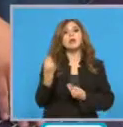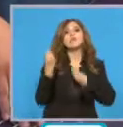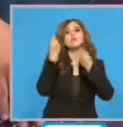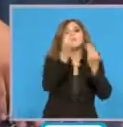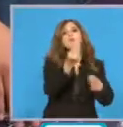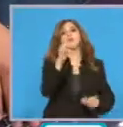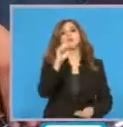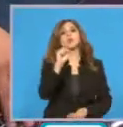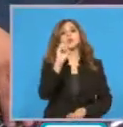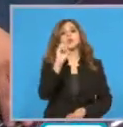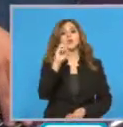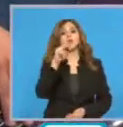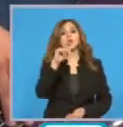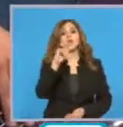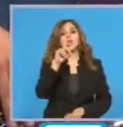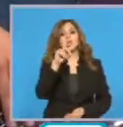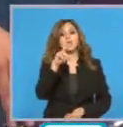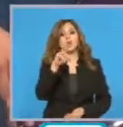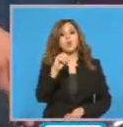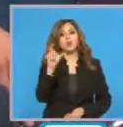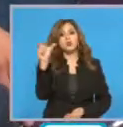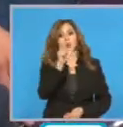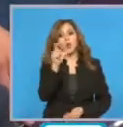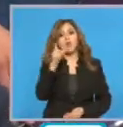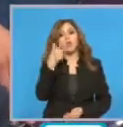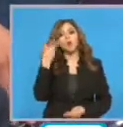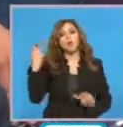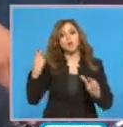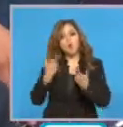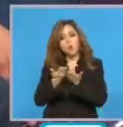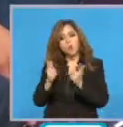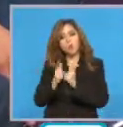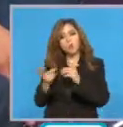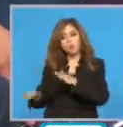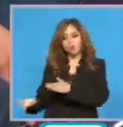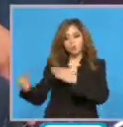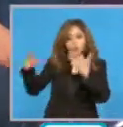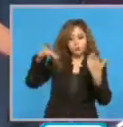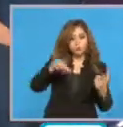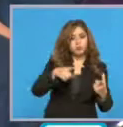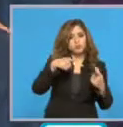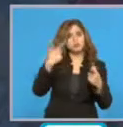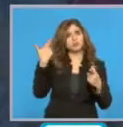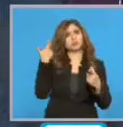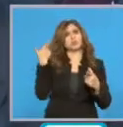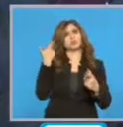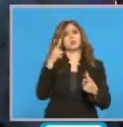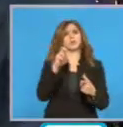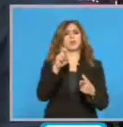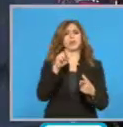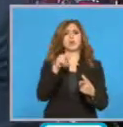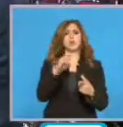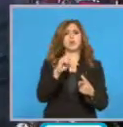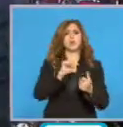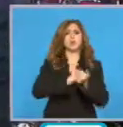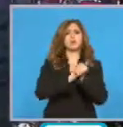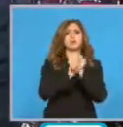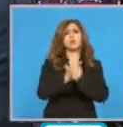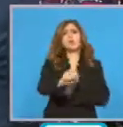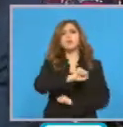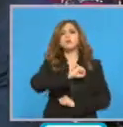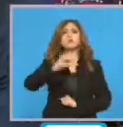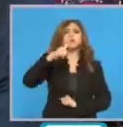que ellos lo sonaran. Entonces cuando ellos le dan la vuelta al disco, suena el tema de Veneno y es cuando agarra el repunte que nos tiene hasta